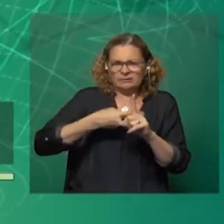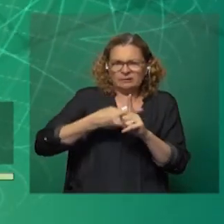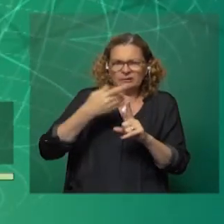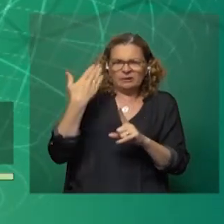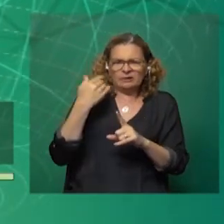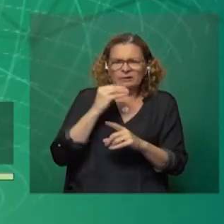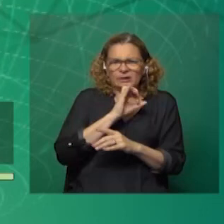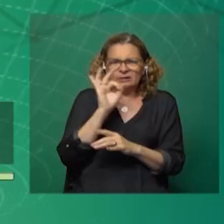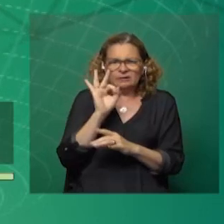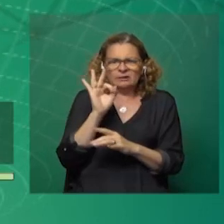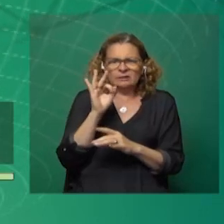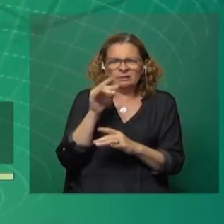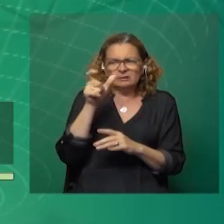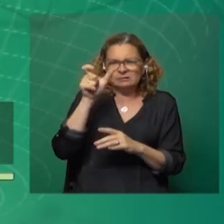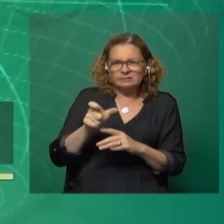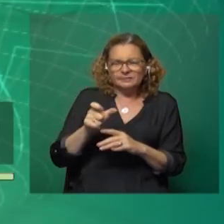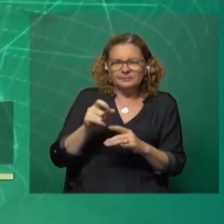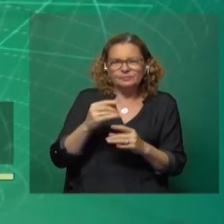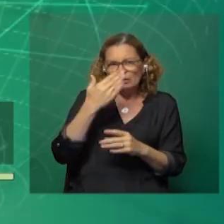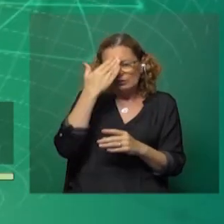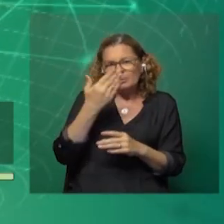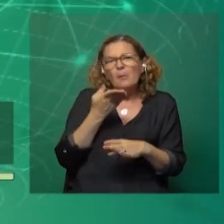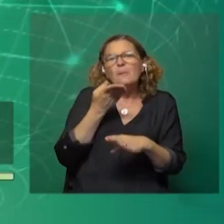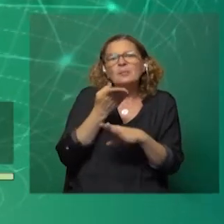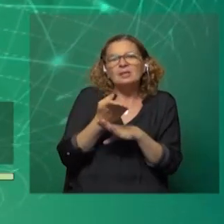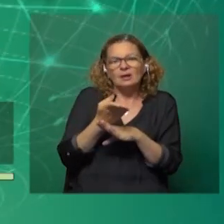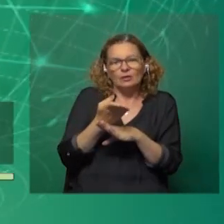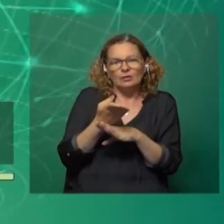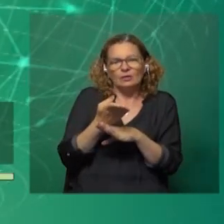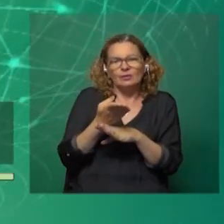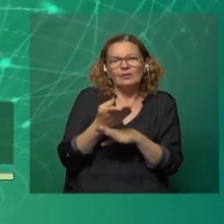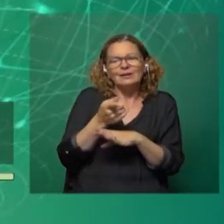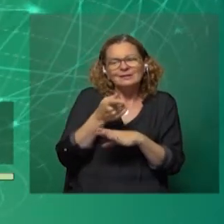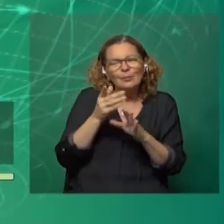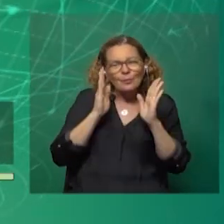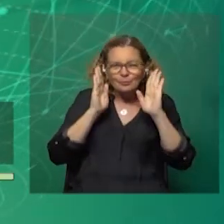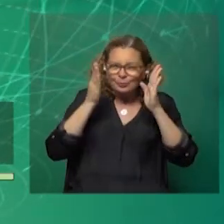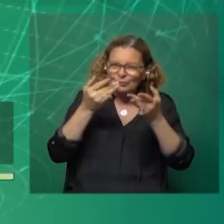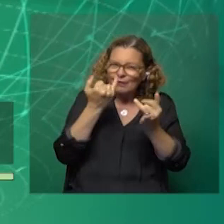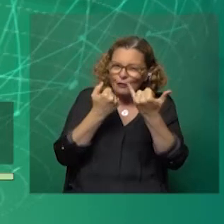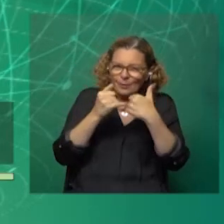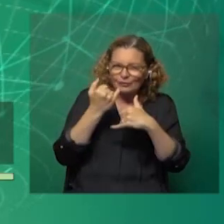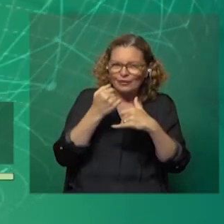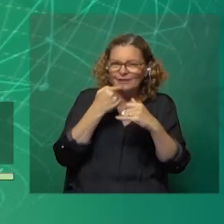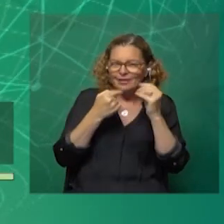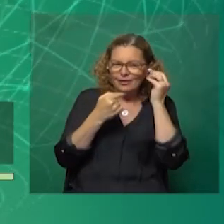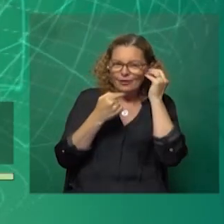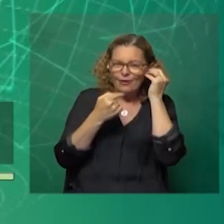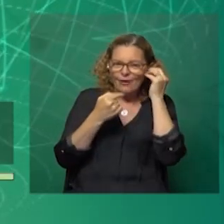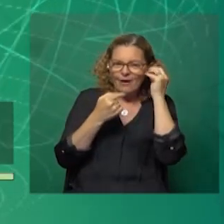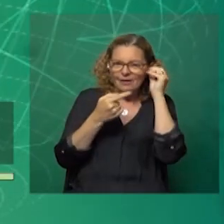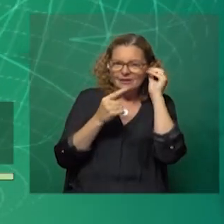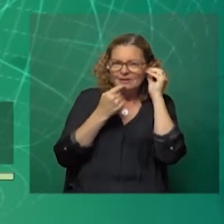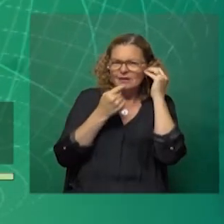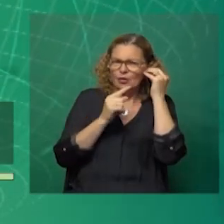o cuando los legisladores frente amplistas le solicitamos expresamente esa información a la cancillería y